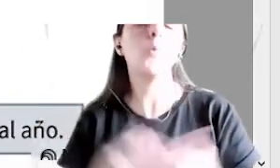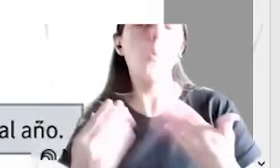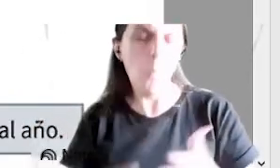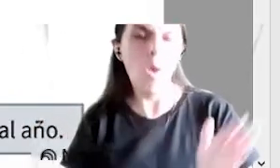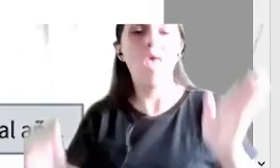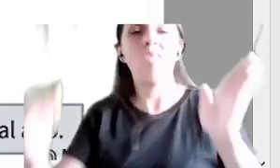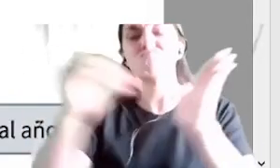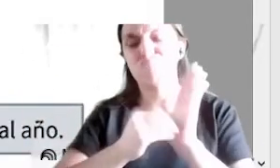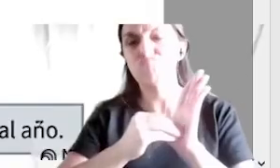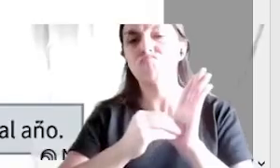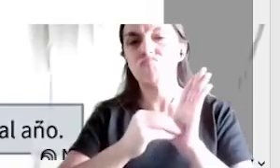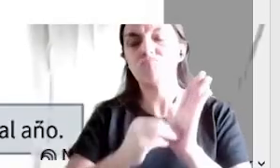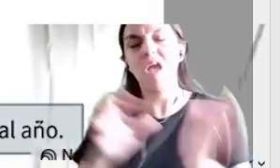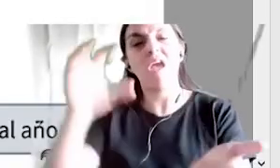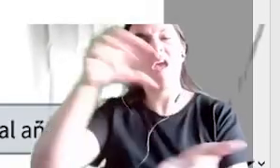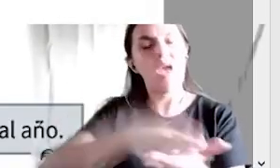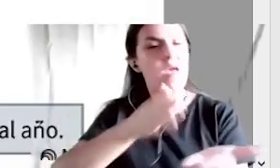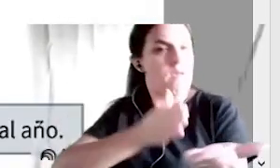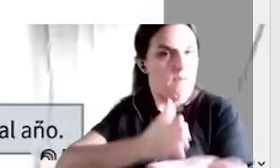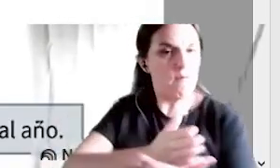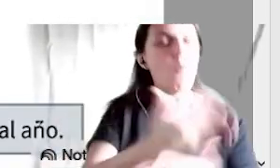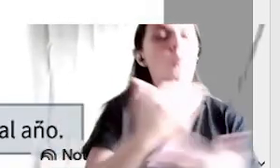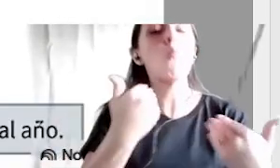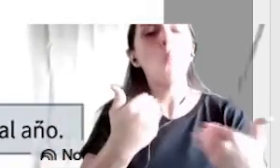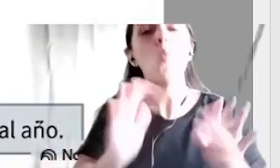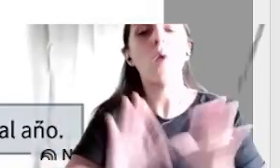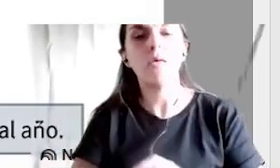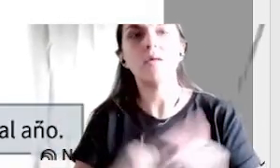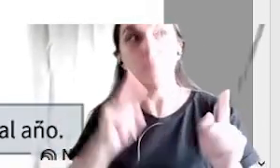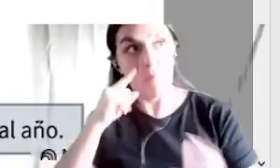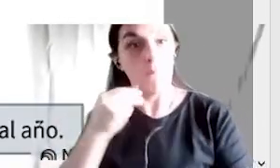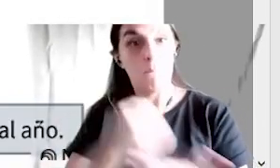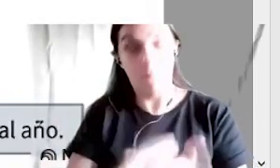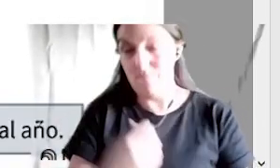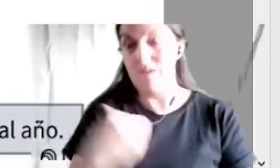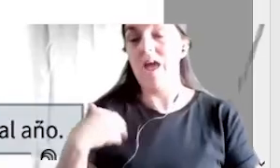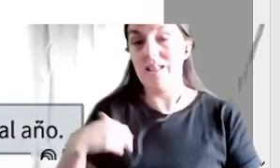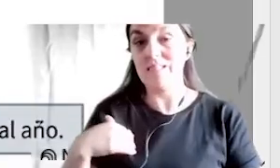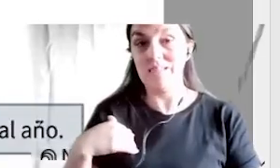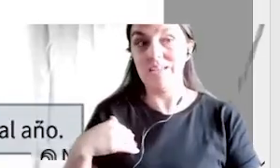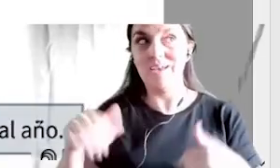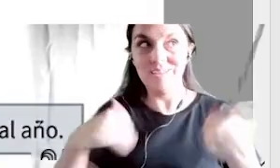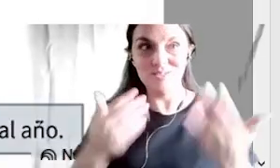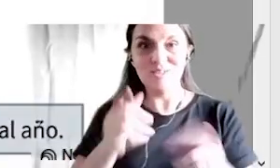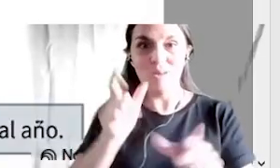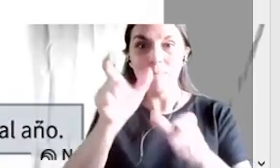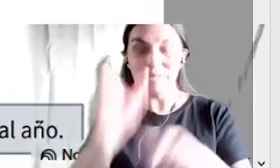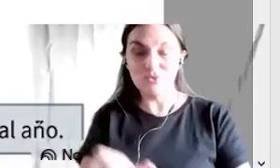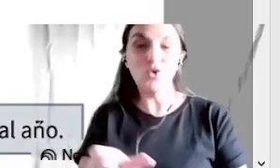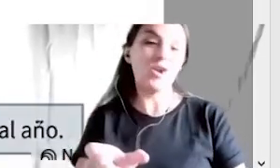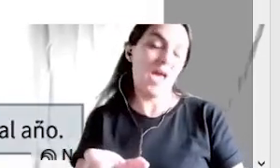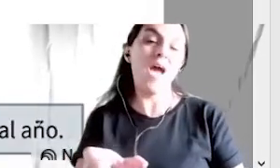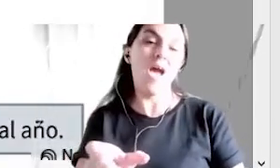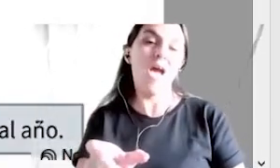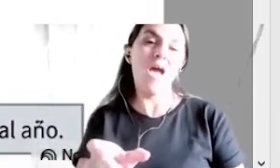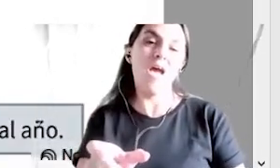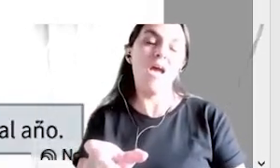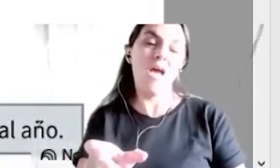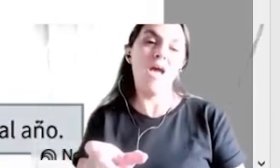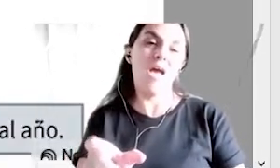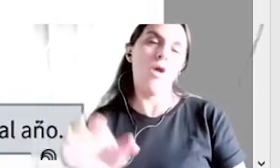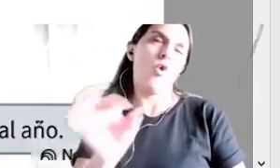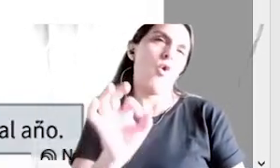de establecimiento permanente, residente en la República Argentina, y esa persona tendría que estar, mejor dicho,